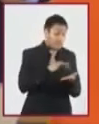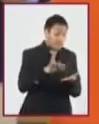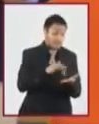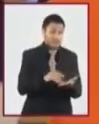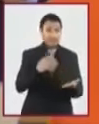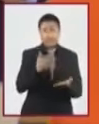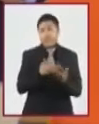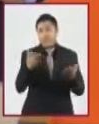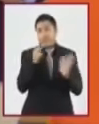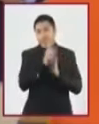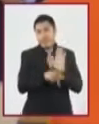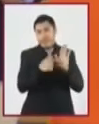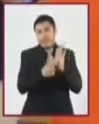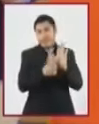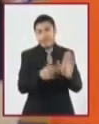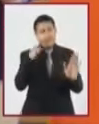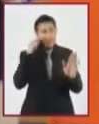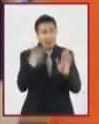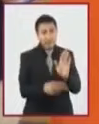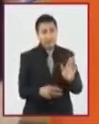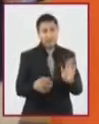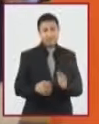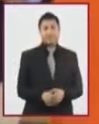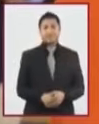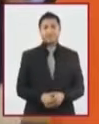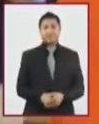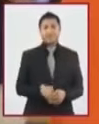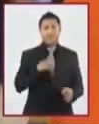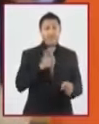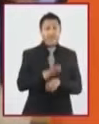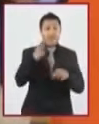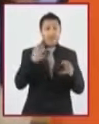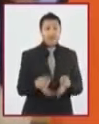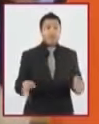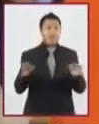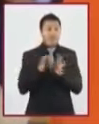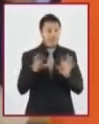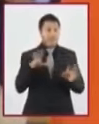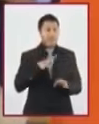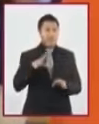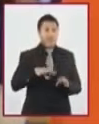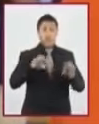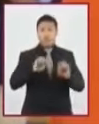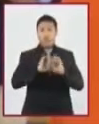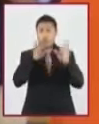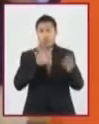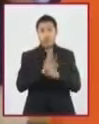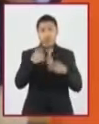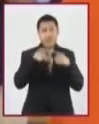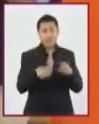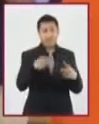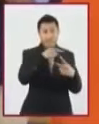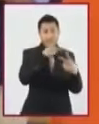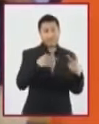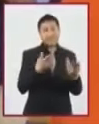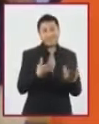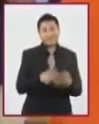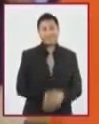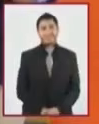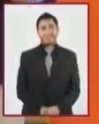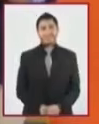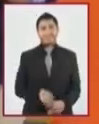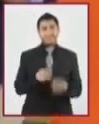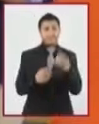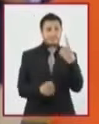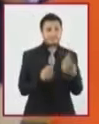veamos el siguiente video en el que nos mostrarán la importancia de tener clara la diferencia entre distancia y desplazamiento